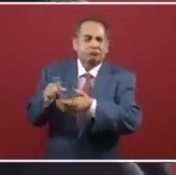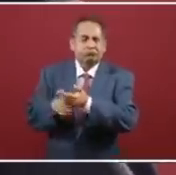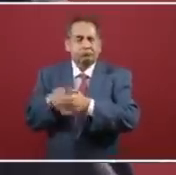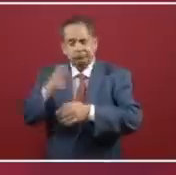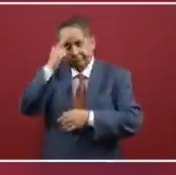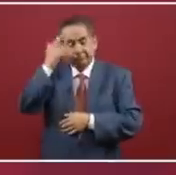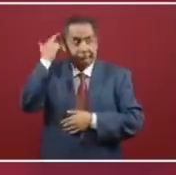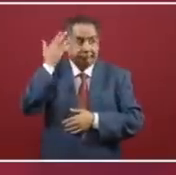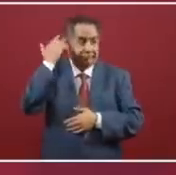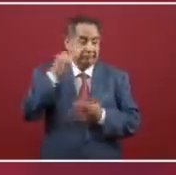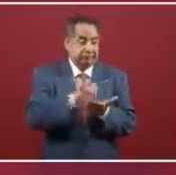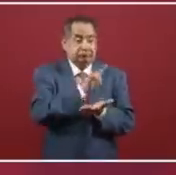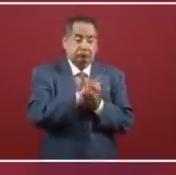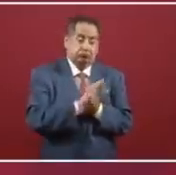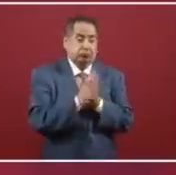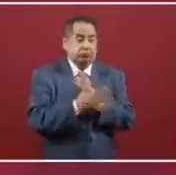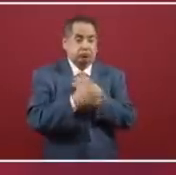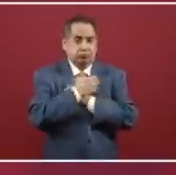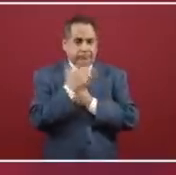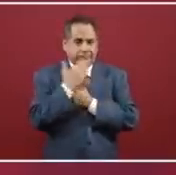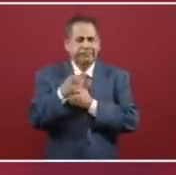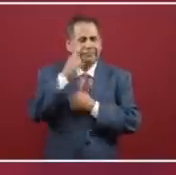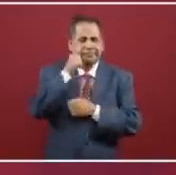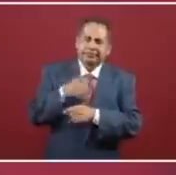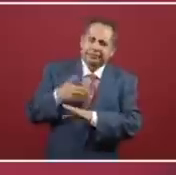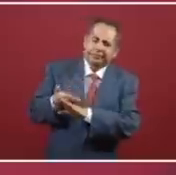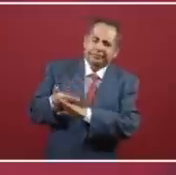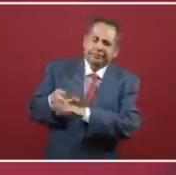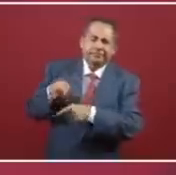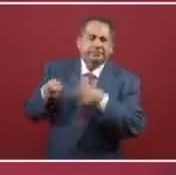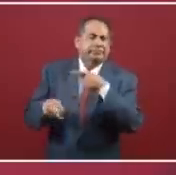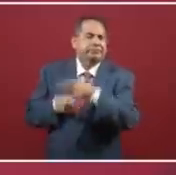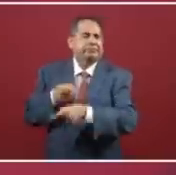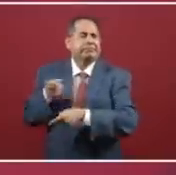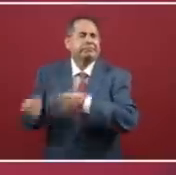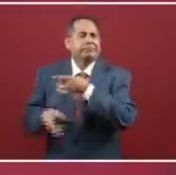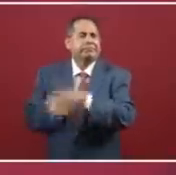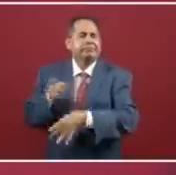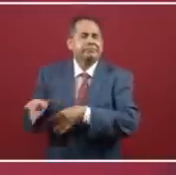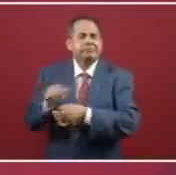reforma educativa que no daban clase